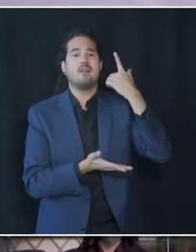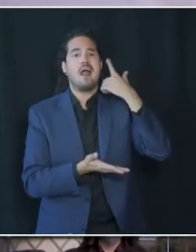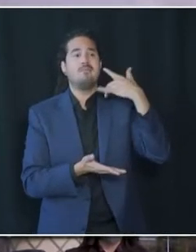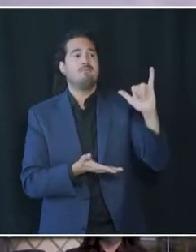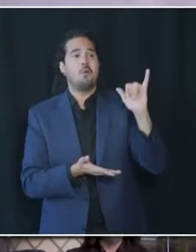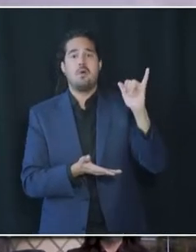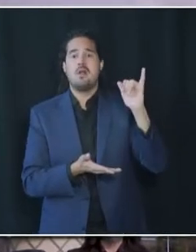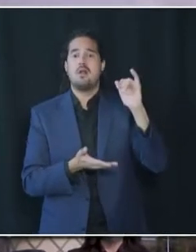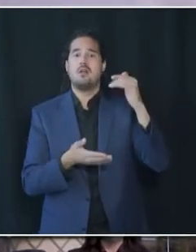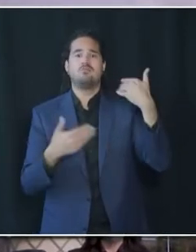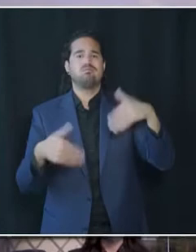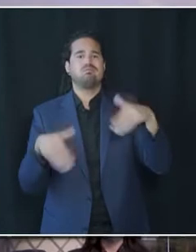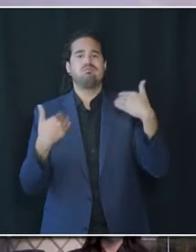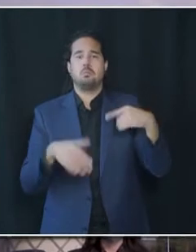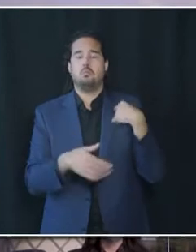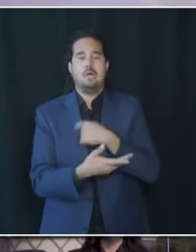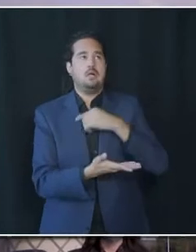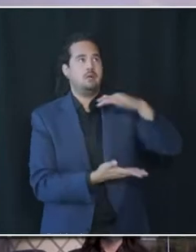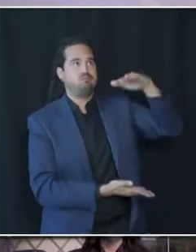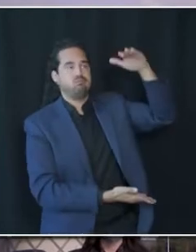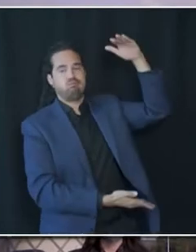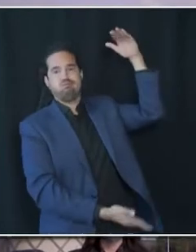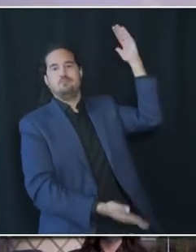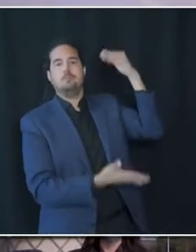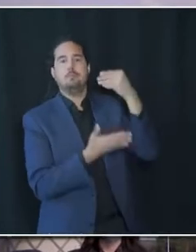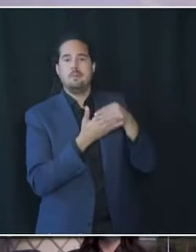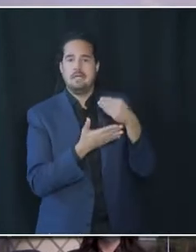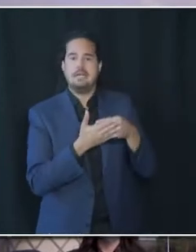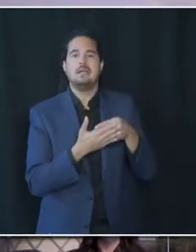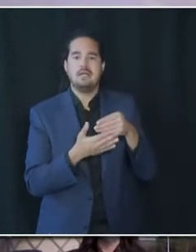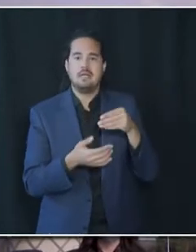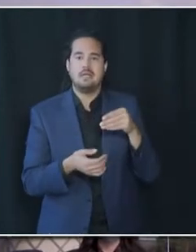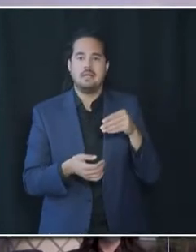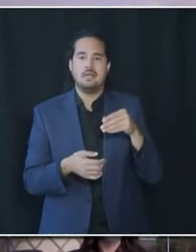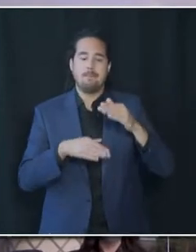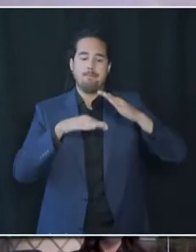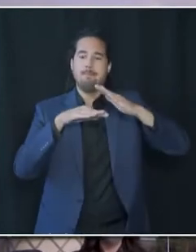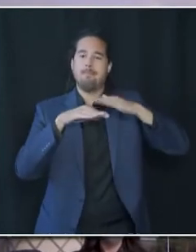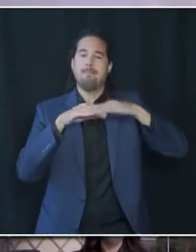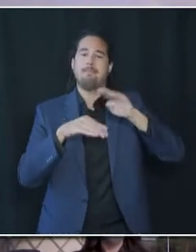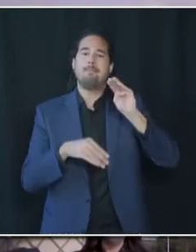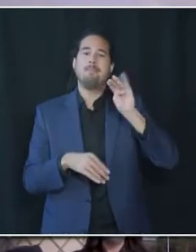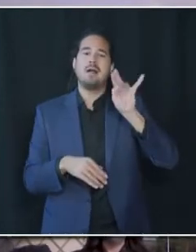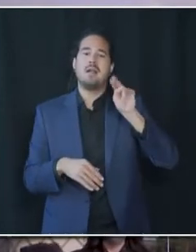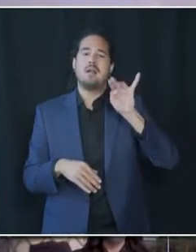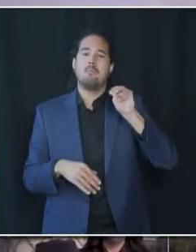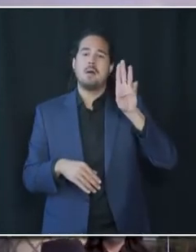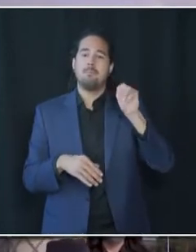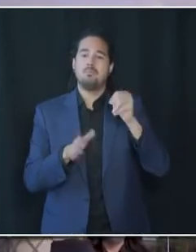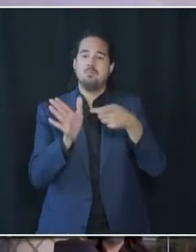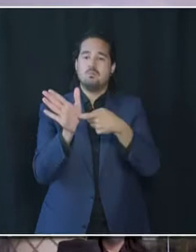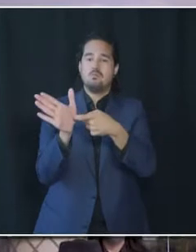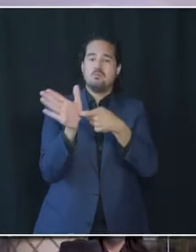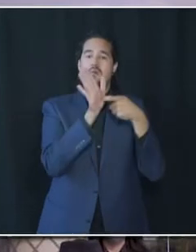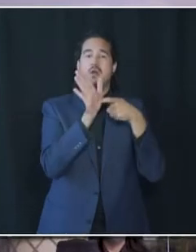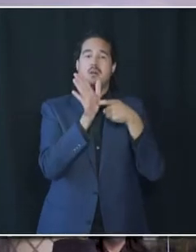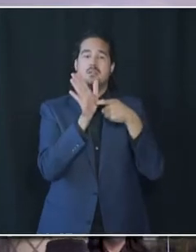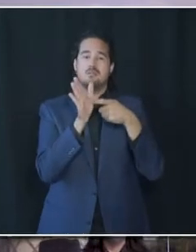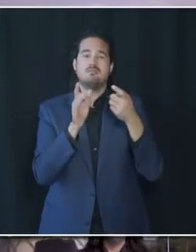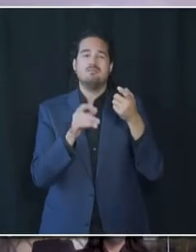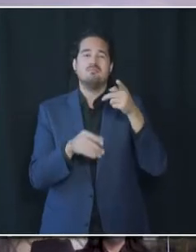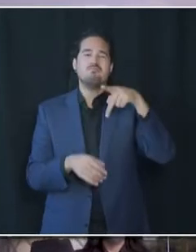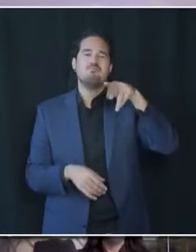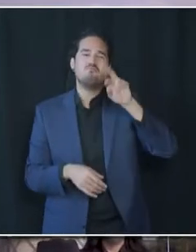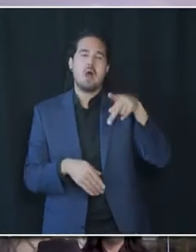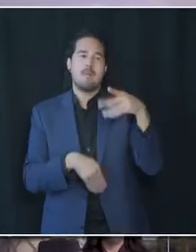décimo segundo año bajo la proposición 98 proporcionamos mil miles de millones en recursos adicionales y seguimos